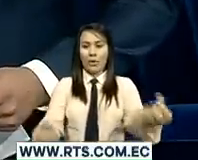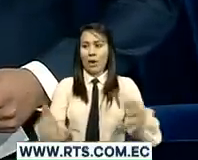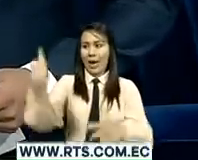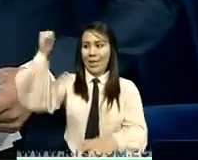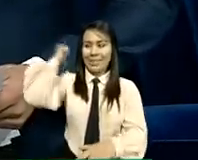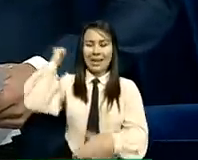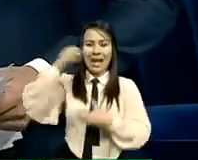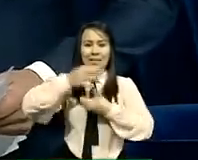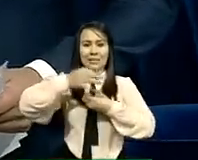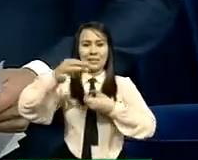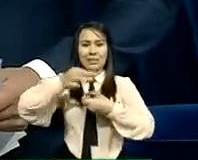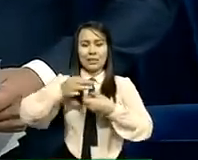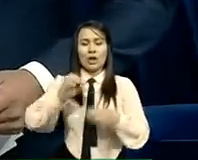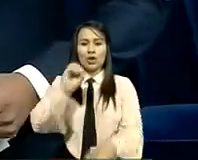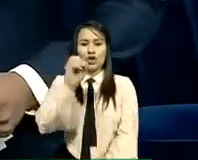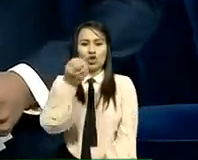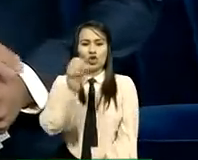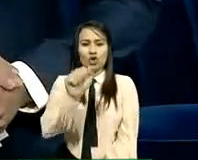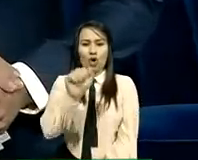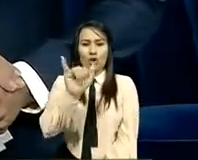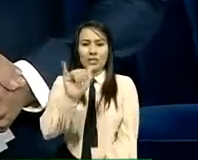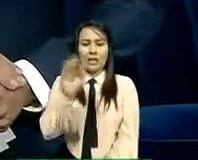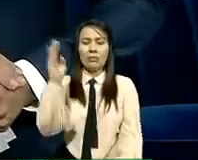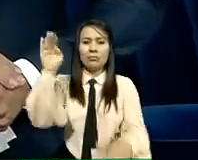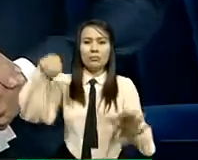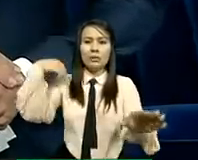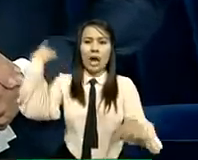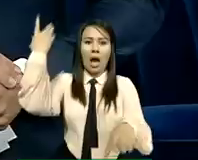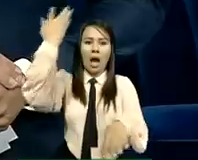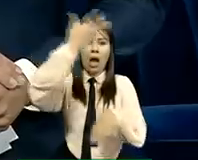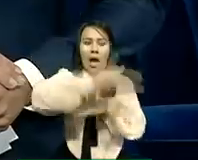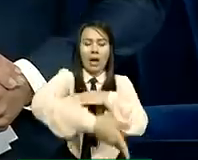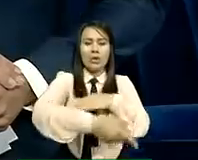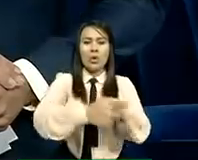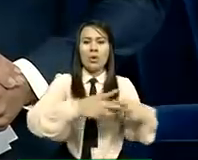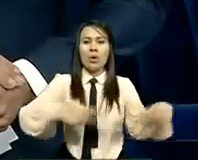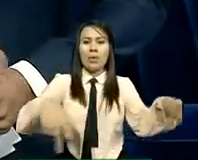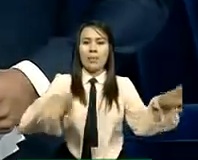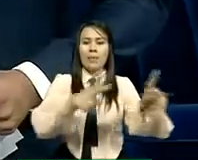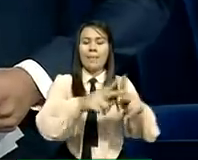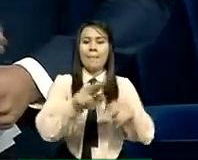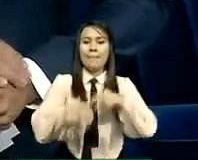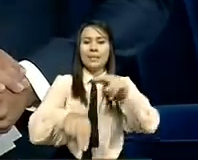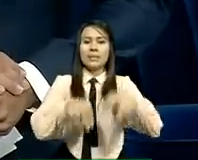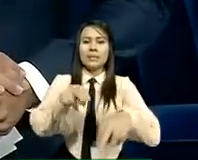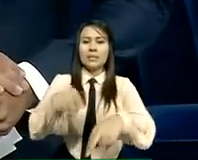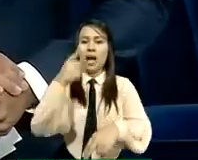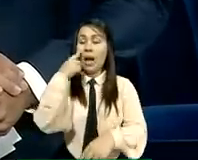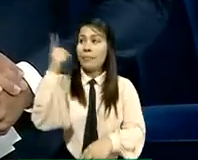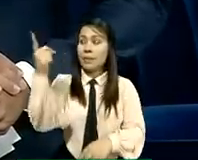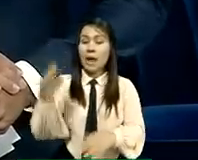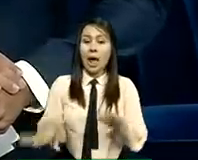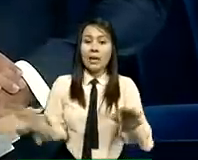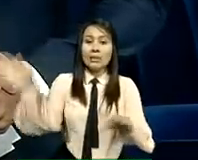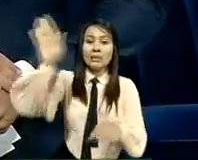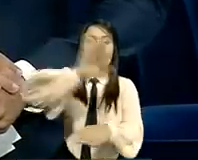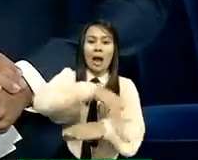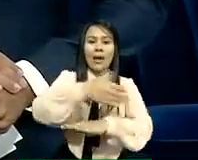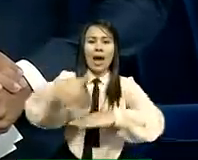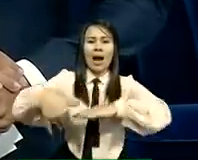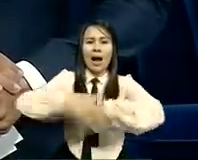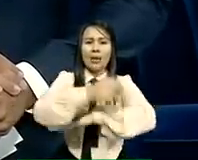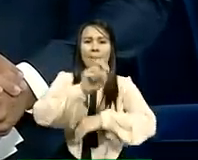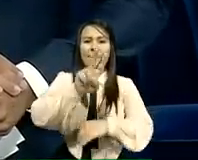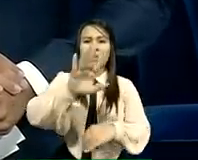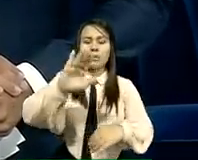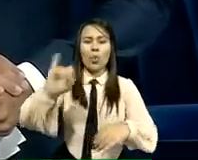soya cayó aparatosamente en el complejo náutico Cuatro Mosqueteros en la ciudad de Guayaquil, precisamente en la avenida 25 de Julio de Pío